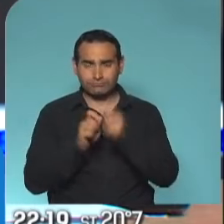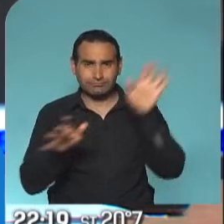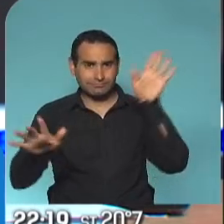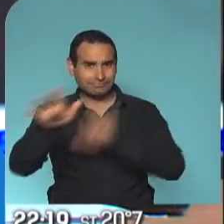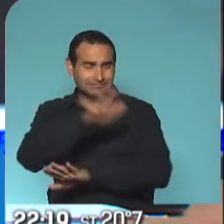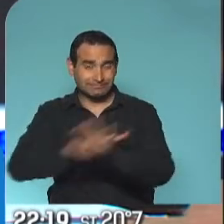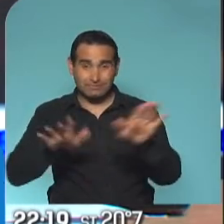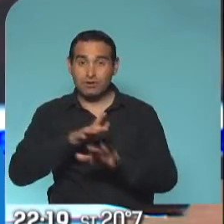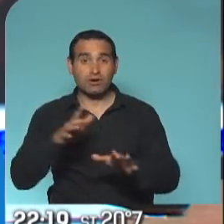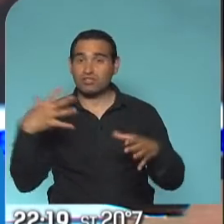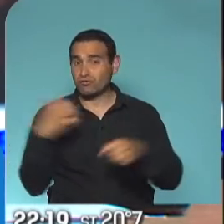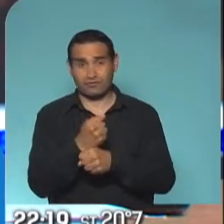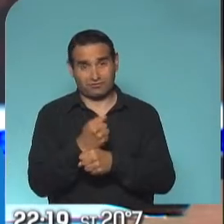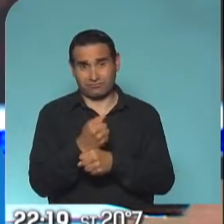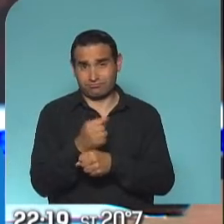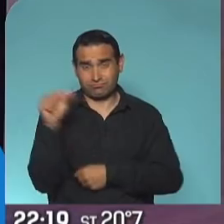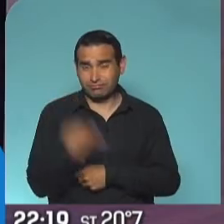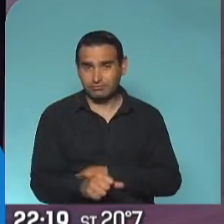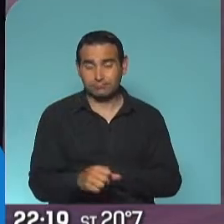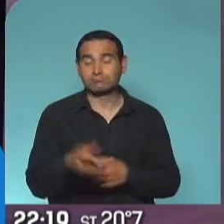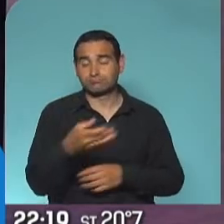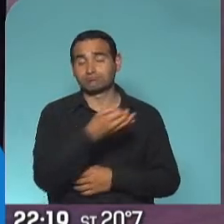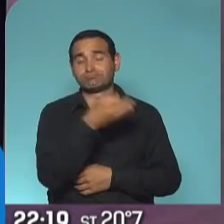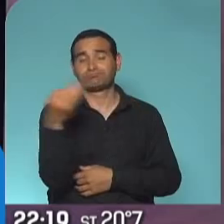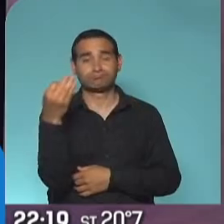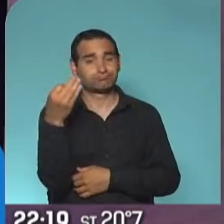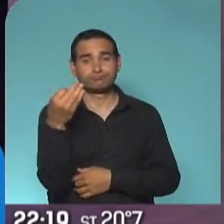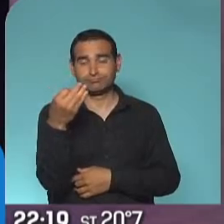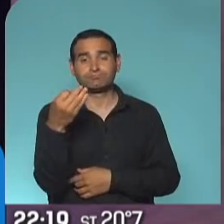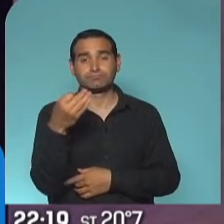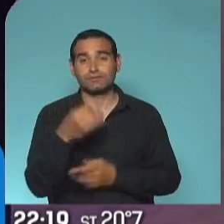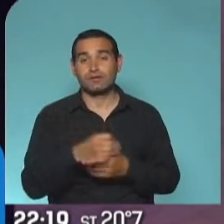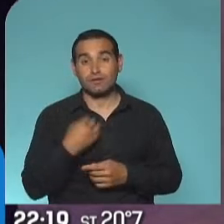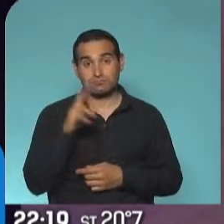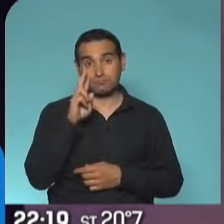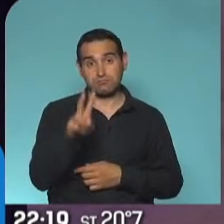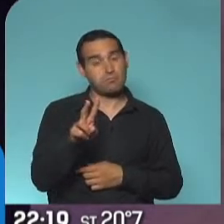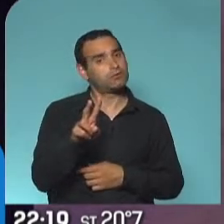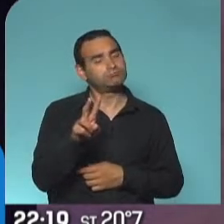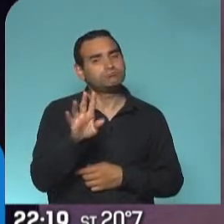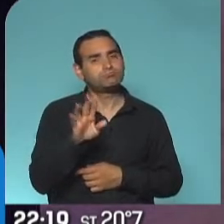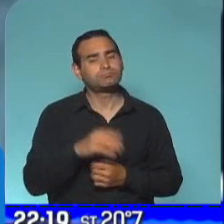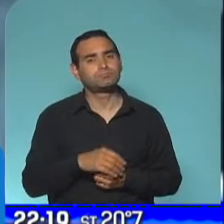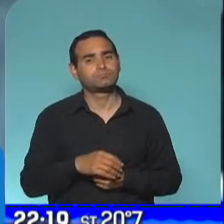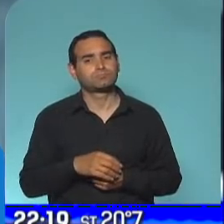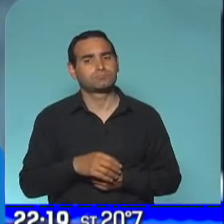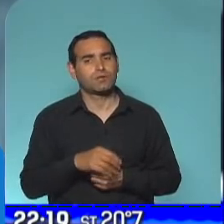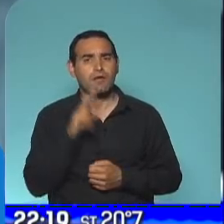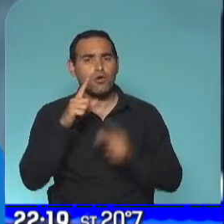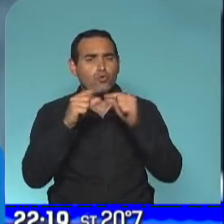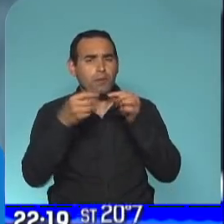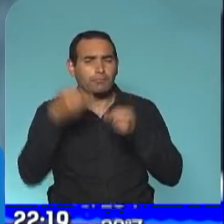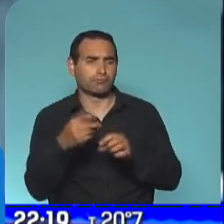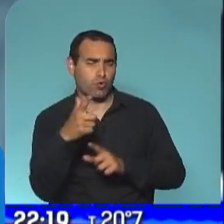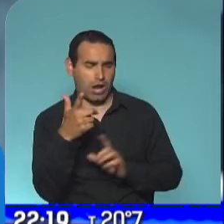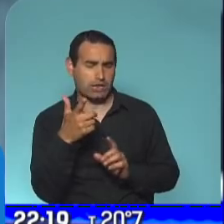reconstruidas. El transporte no funciona prácticamente. Sí, exactamente. Digamos, lo que se puede notar, aunque no haya cifras muy concretas